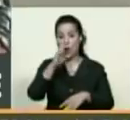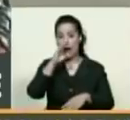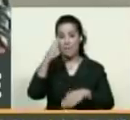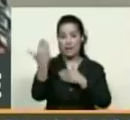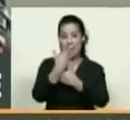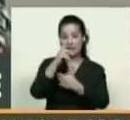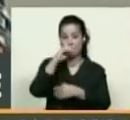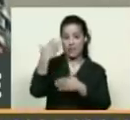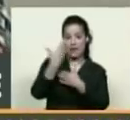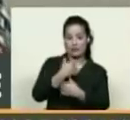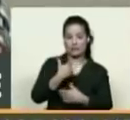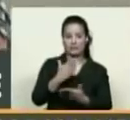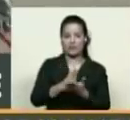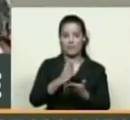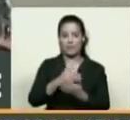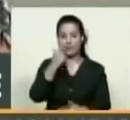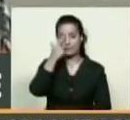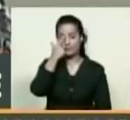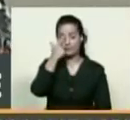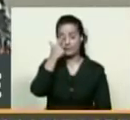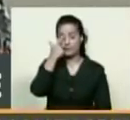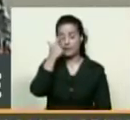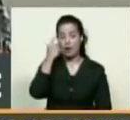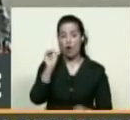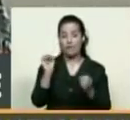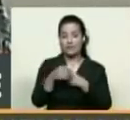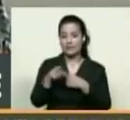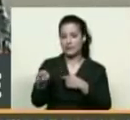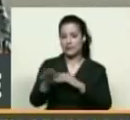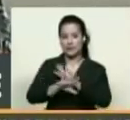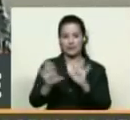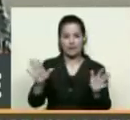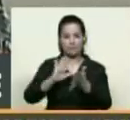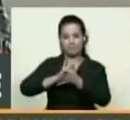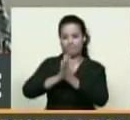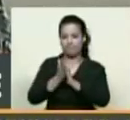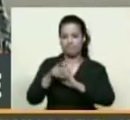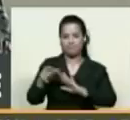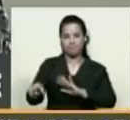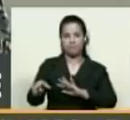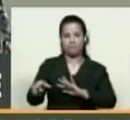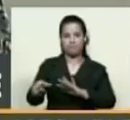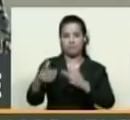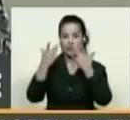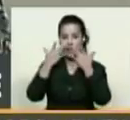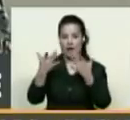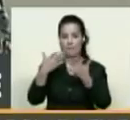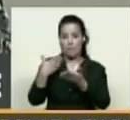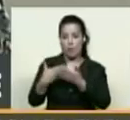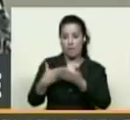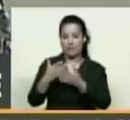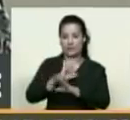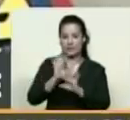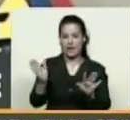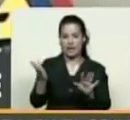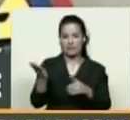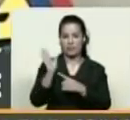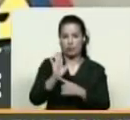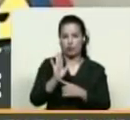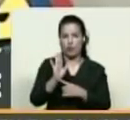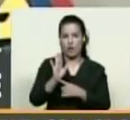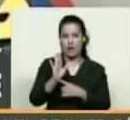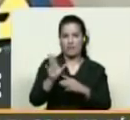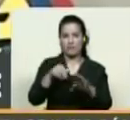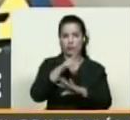recibían. Esa fue una oficina que quedó devastada con las muestras que se habían hecho ya a nivel nacional,